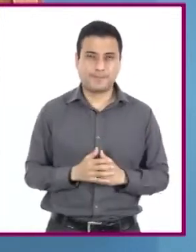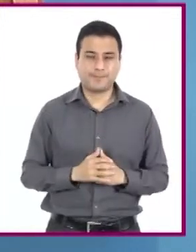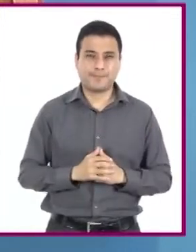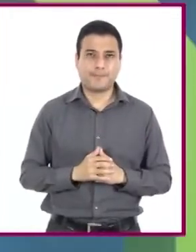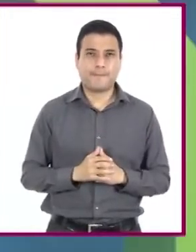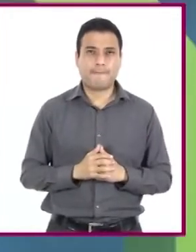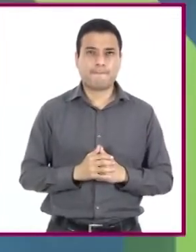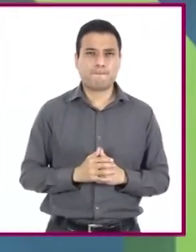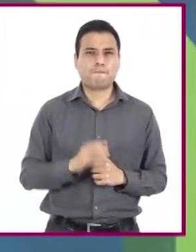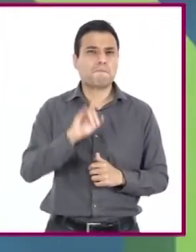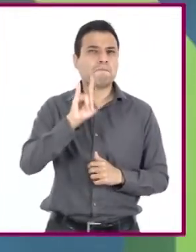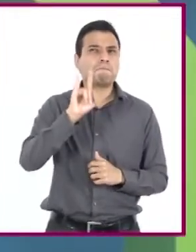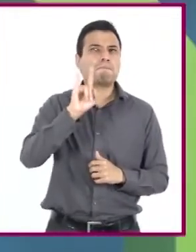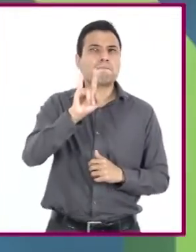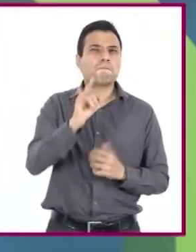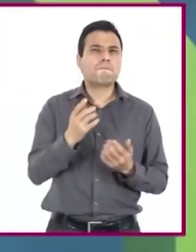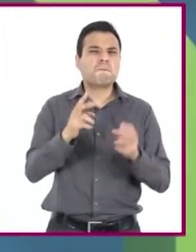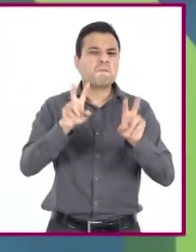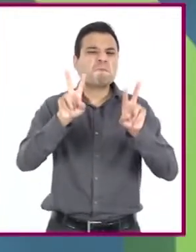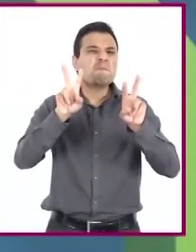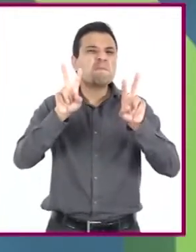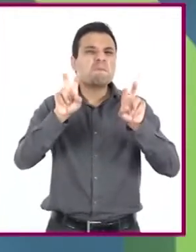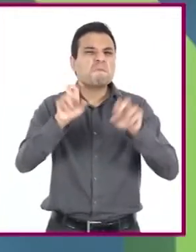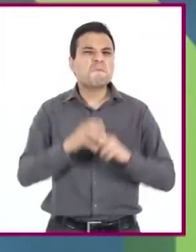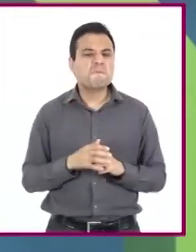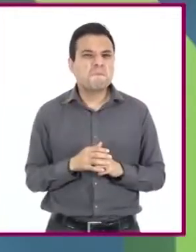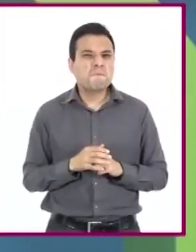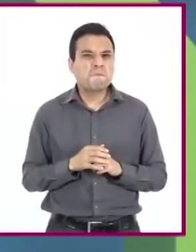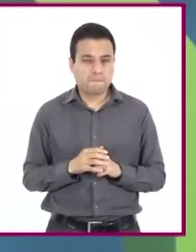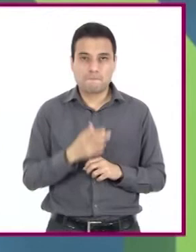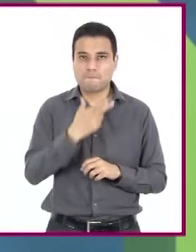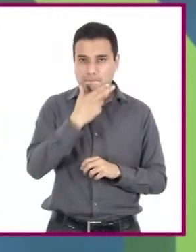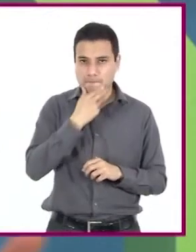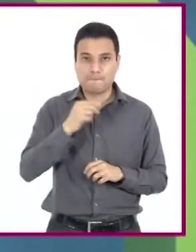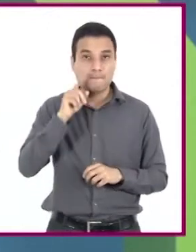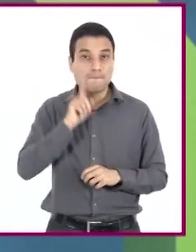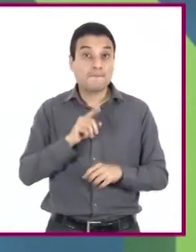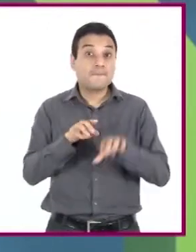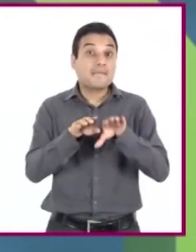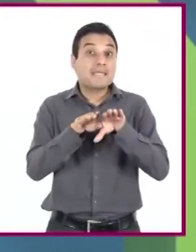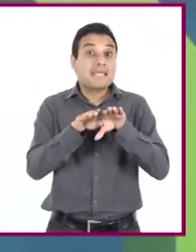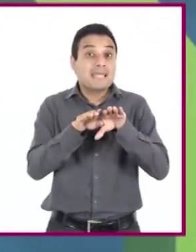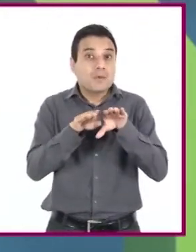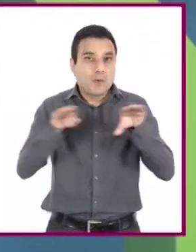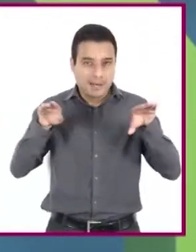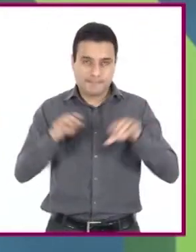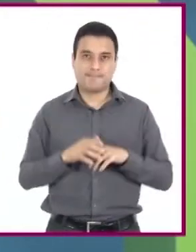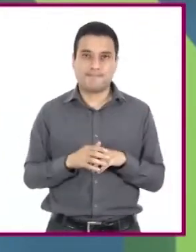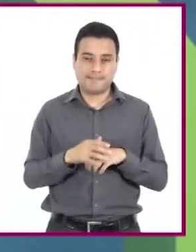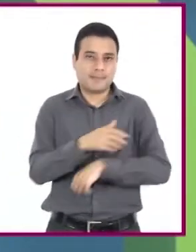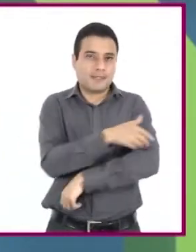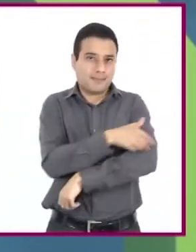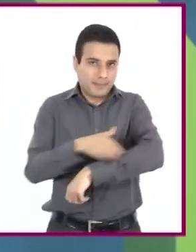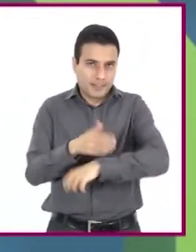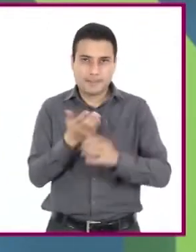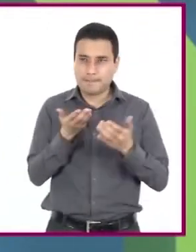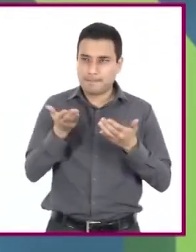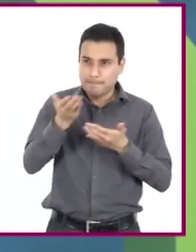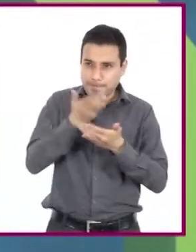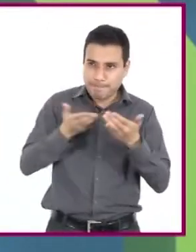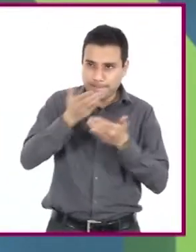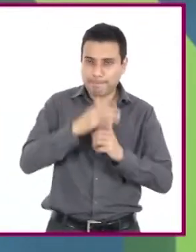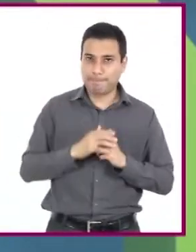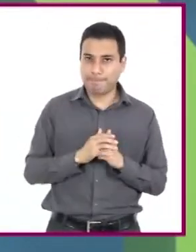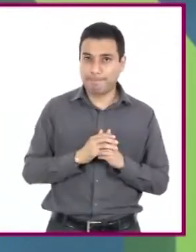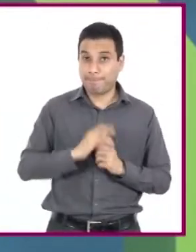El cartel debe expresar la relevancia de igualdad de género en las relaciones familiares. Tomen como punto